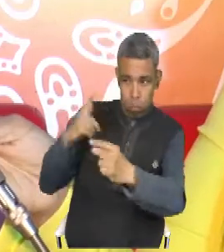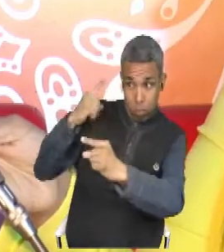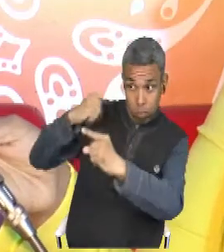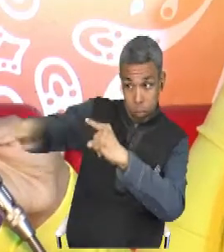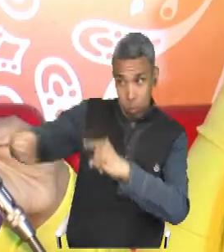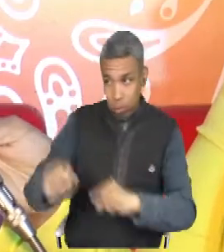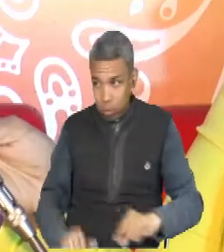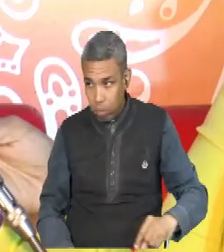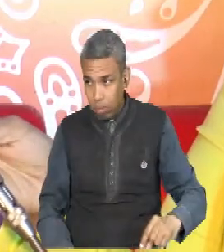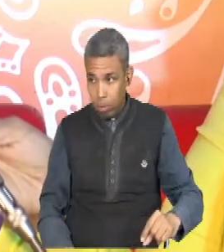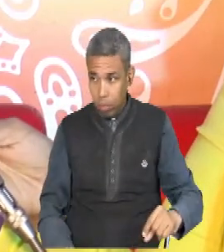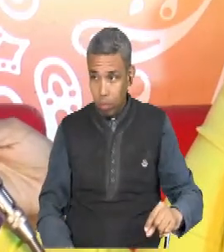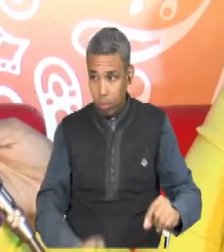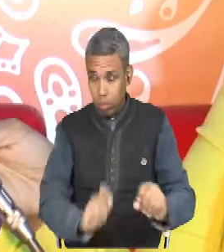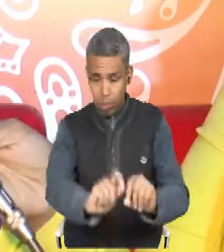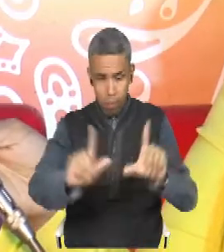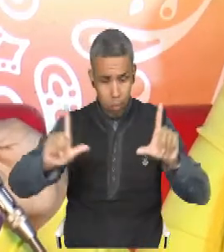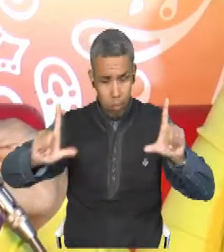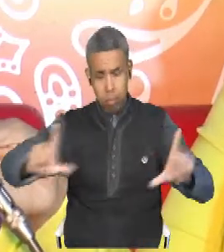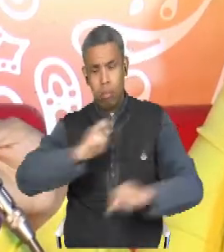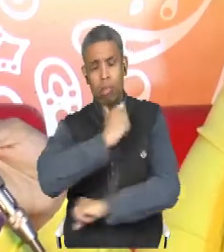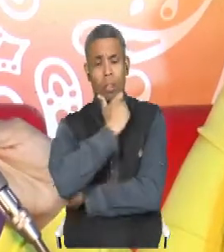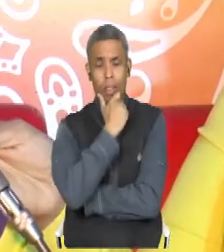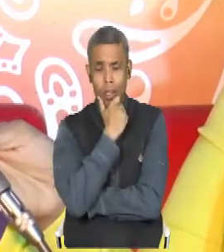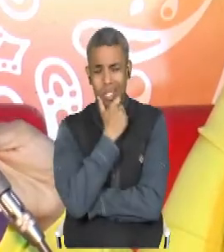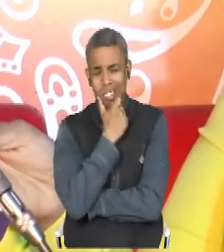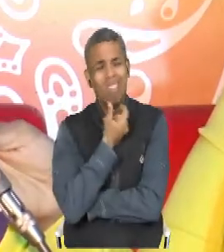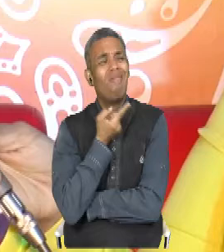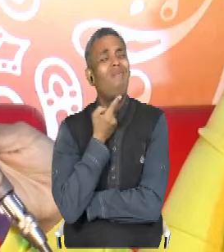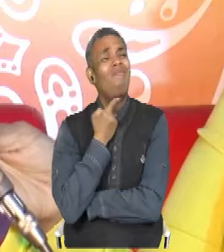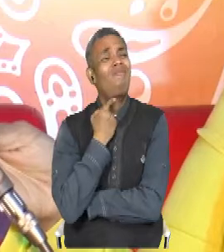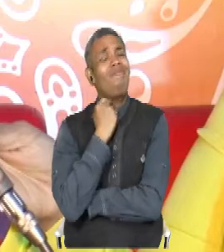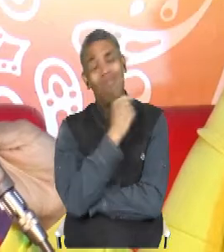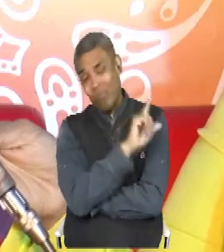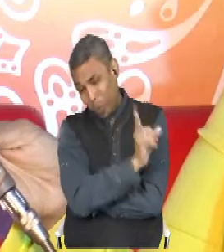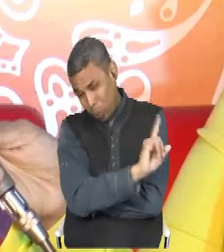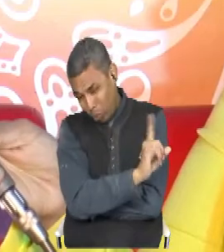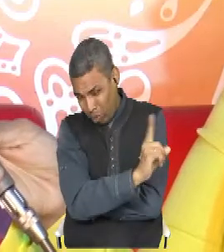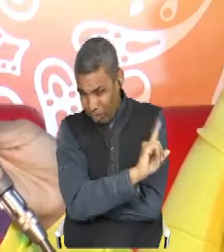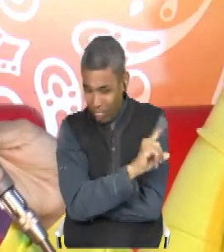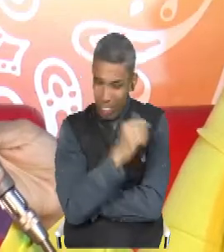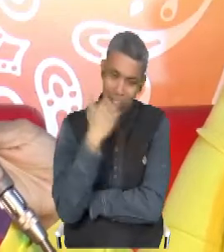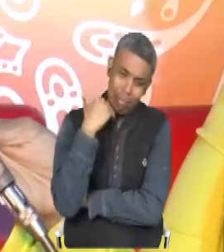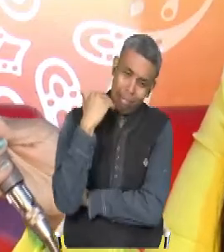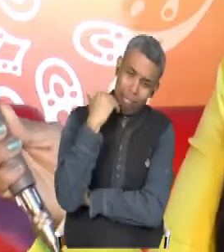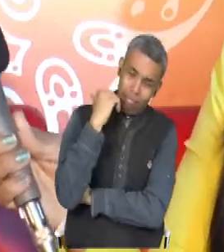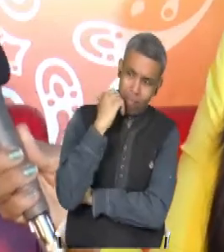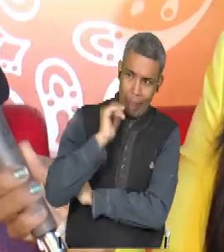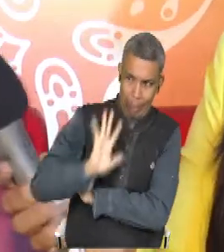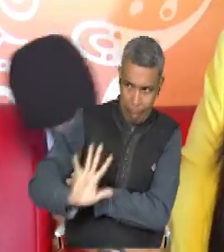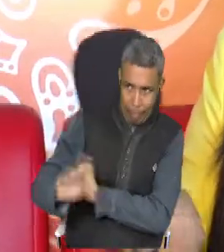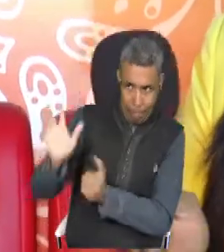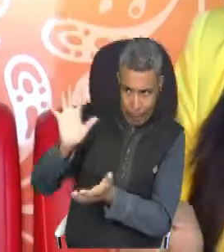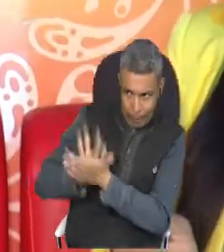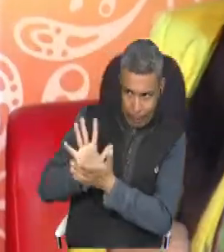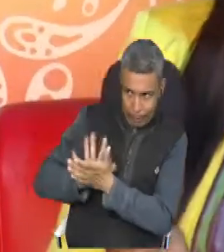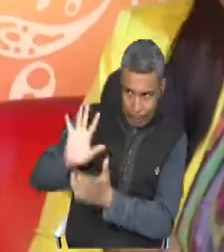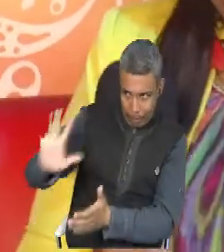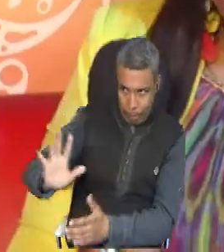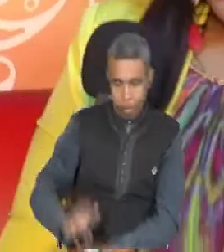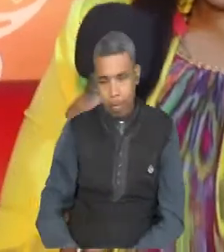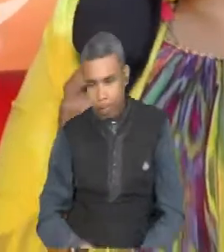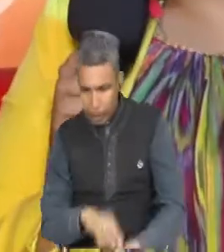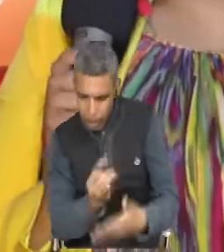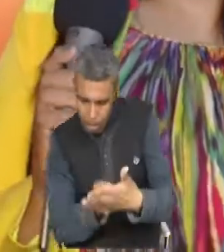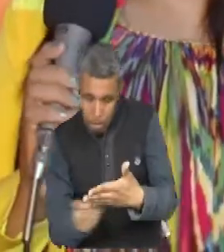que el cliente quiere tener. Adicionalmente, Omar Flores se acomoda al presupuesto del cliente. Ahí quería de pronto hacerle